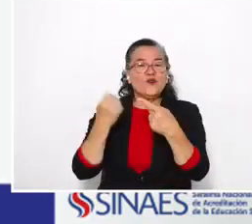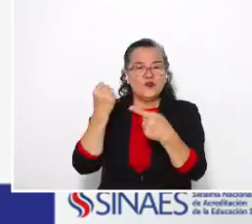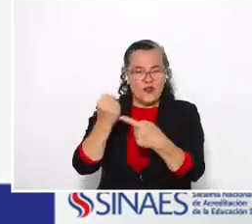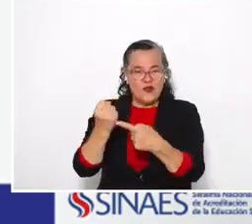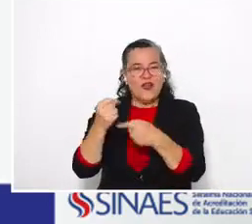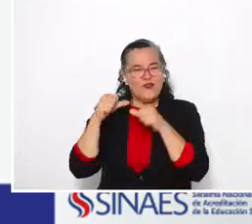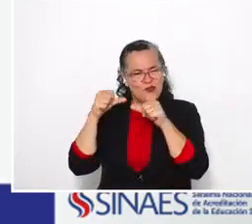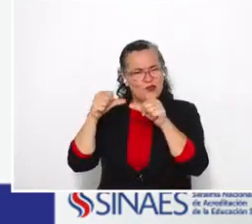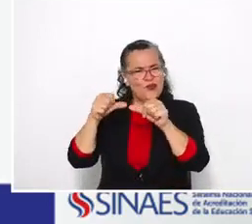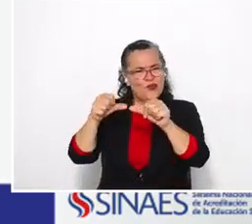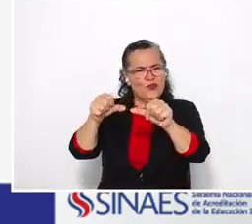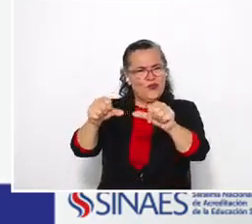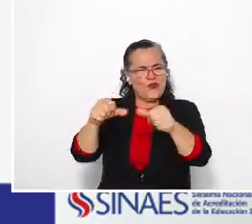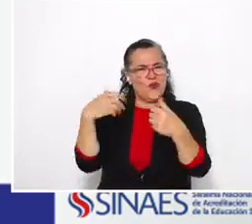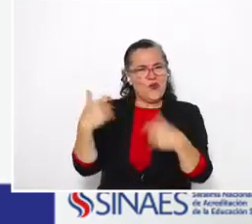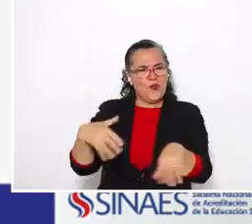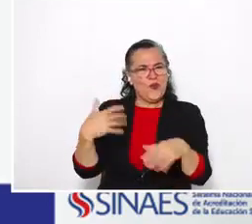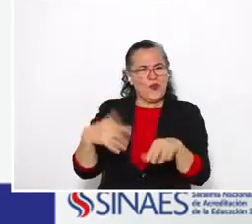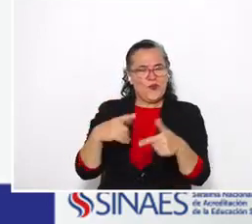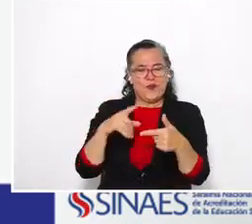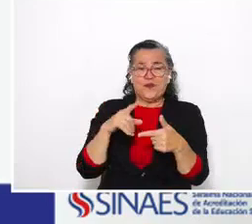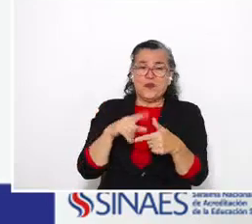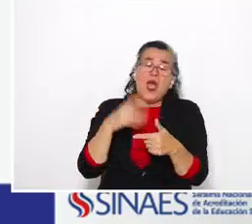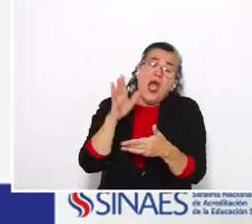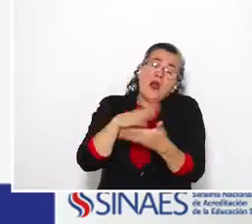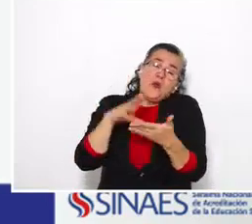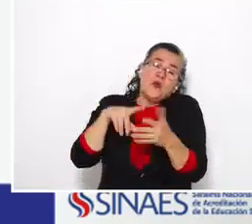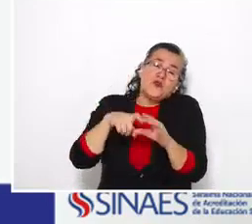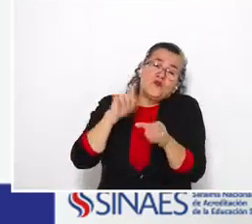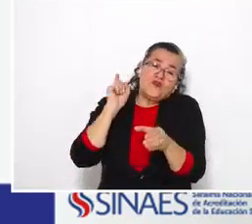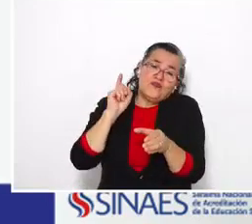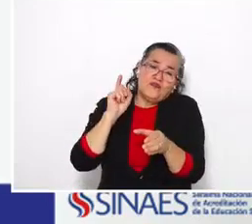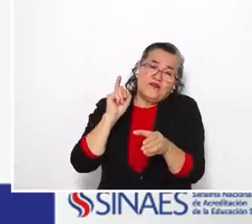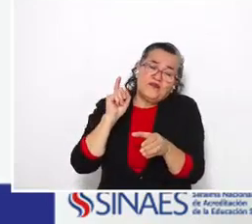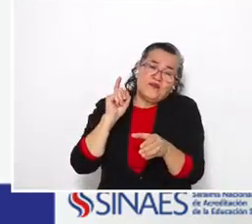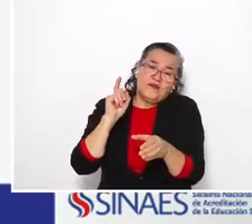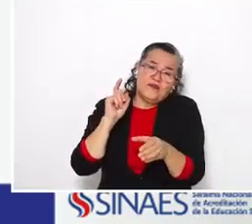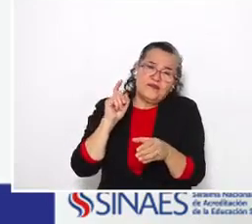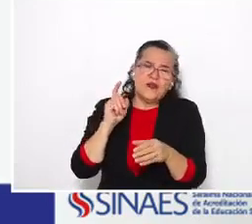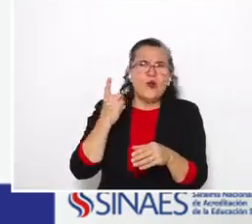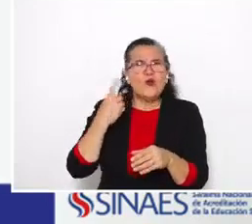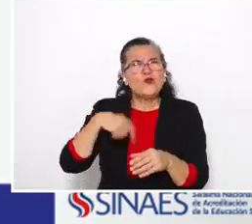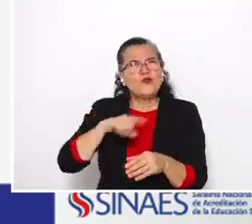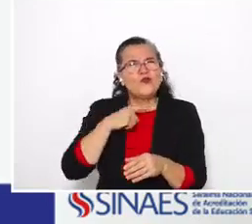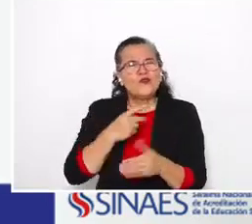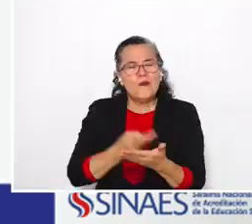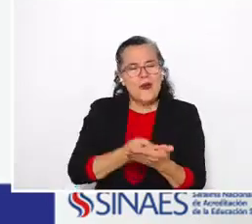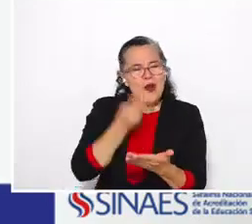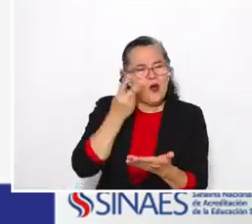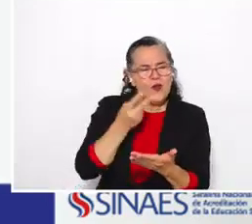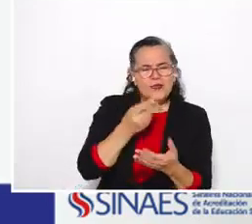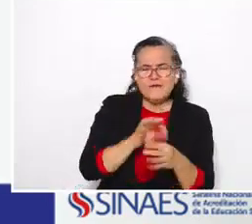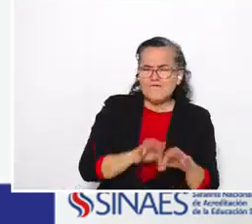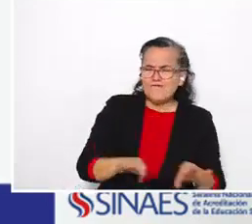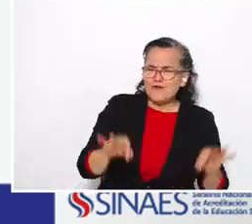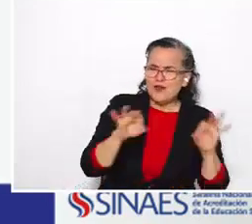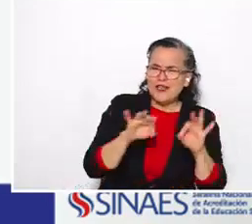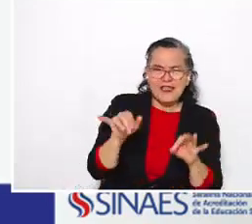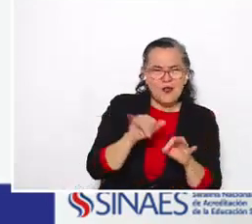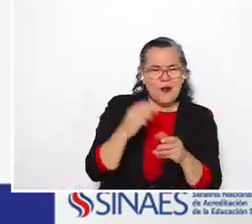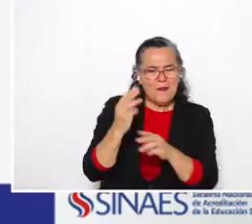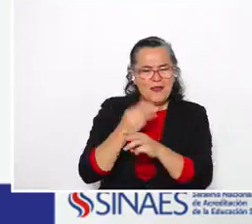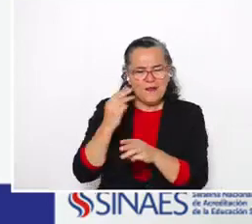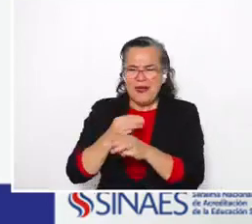estudio. Y hay unos que se van. Para nosotros los valores es tan importante como la clase de matemáticas o la clase